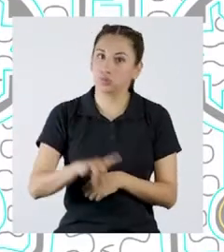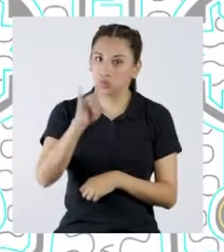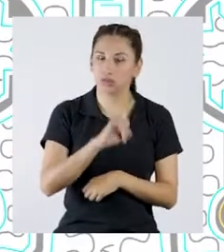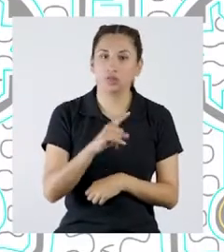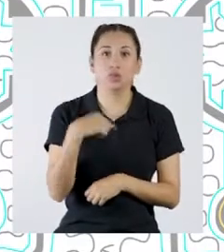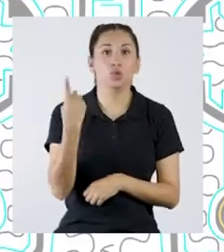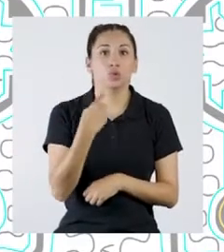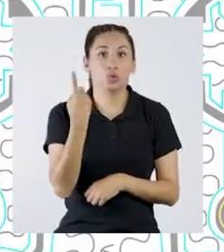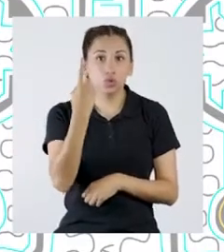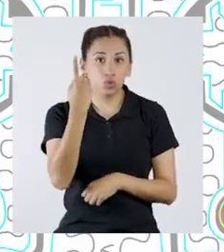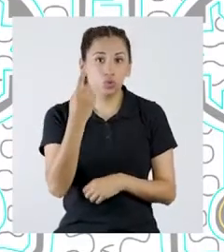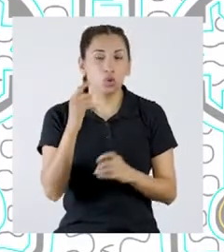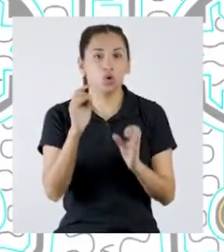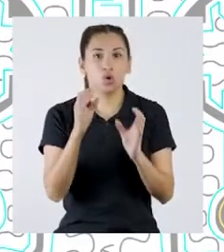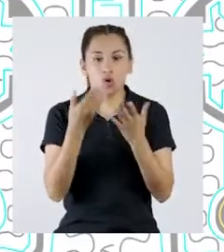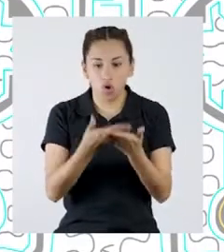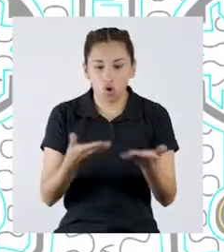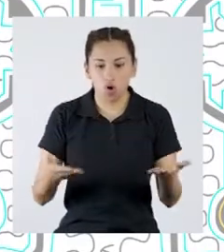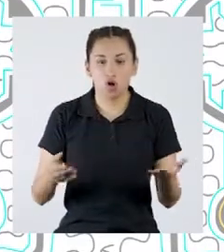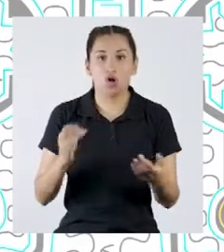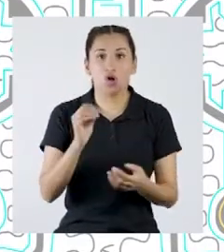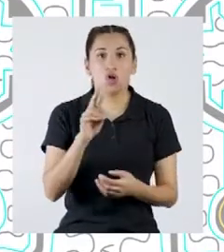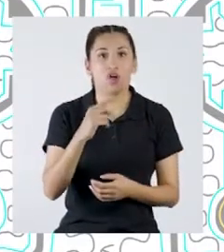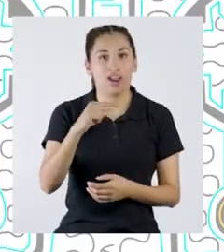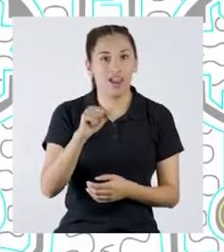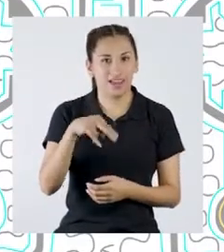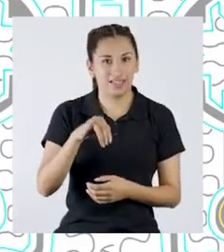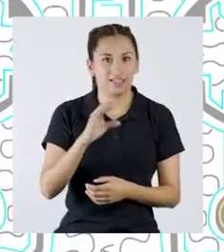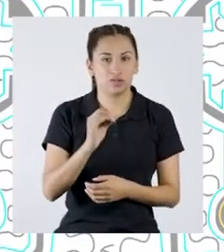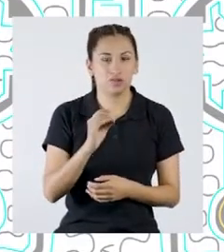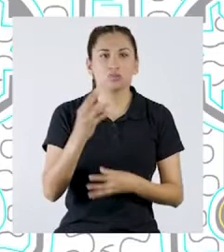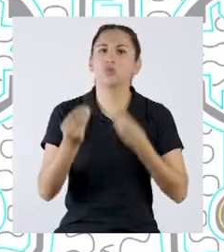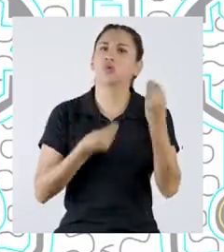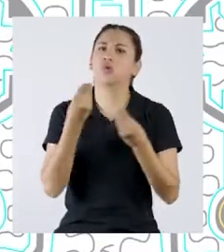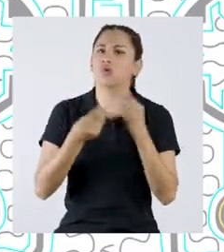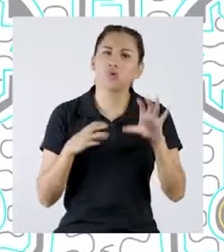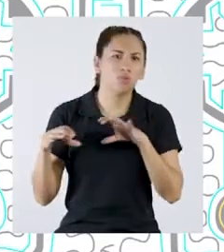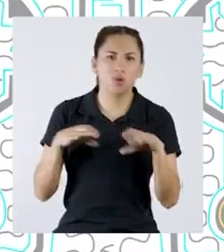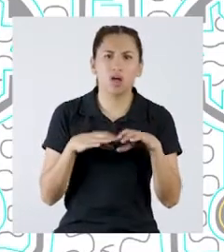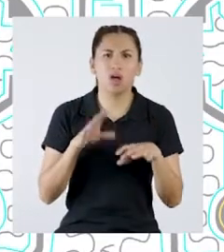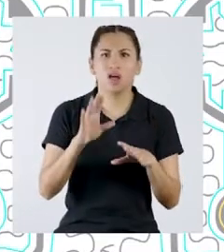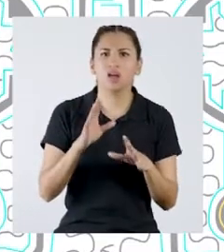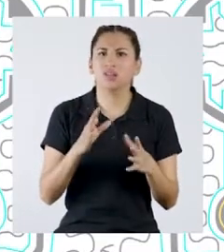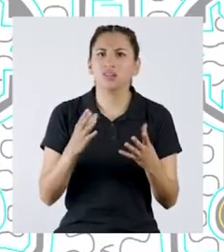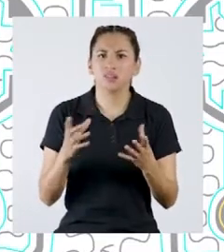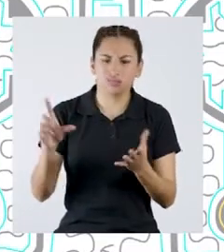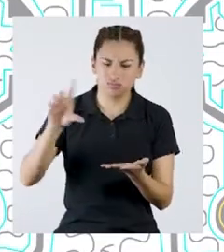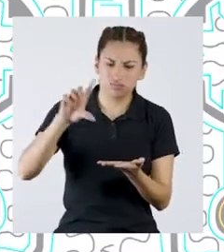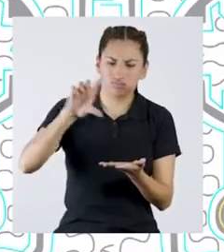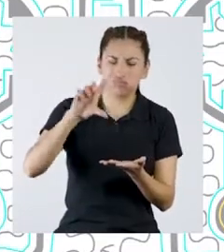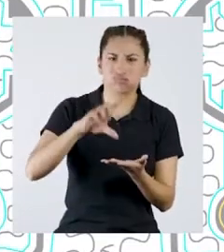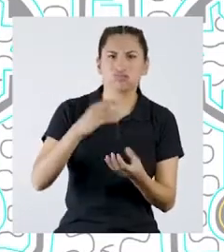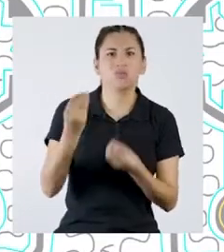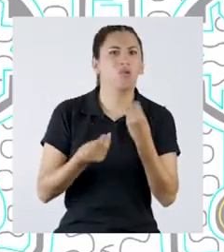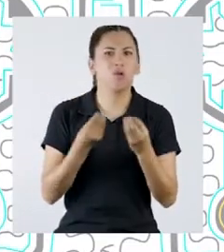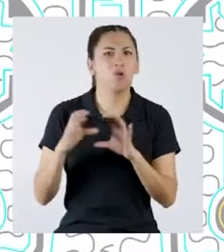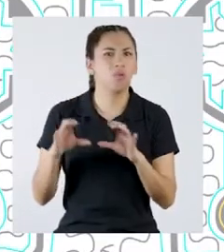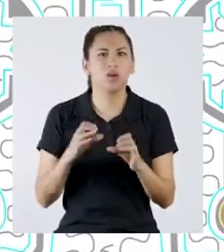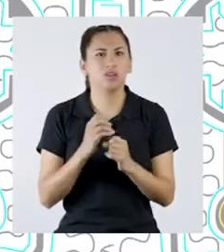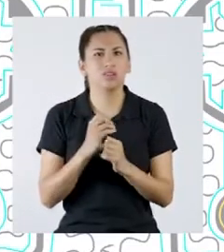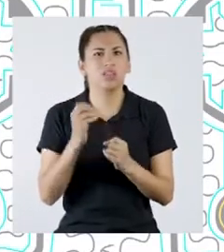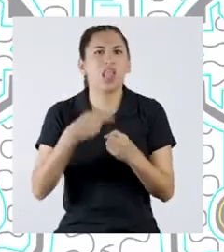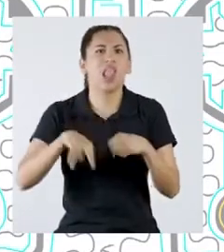utilizar solo fertilizantes orgánicos. ¿Y cómo se elabora el fertilizante